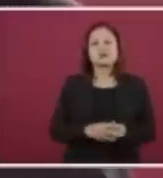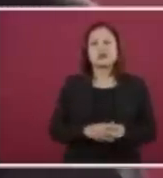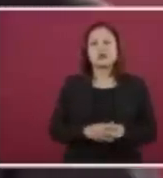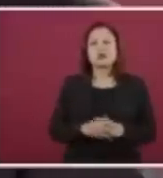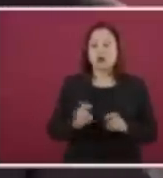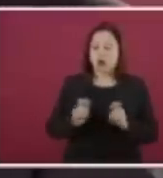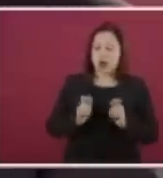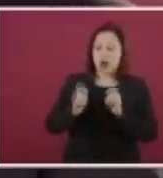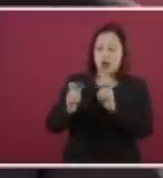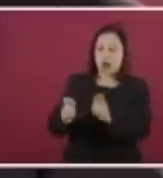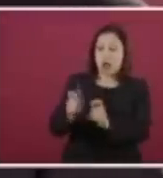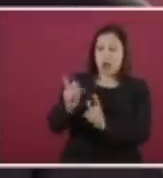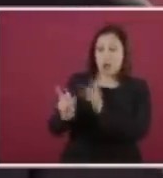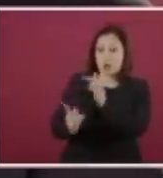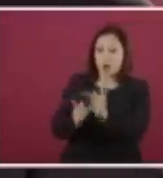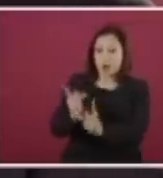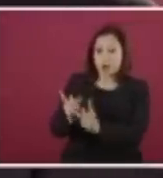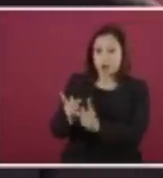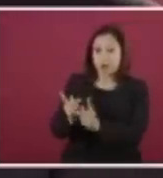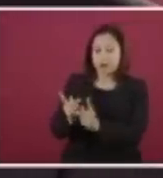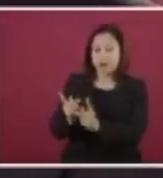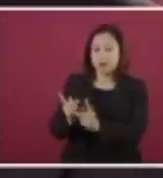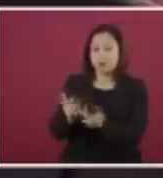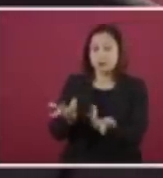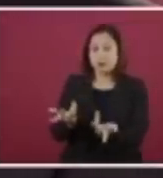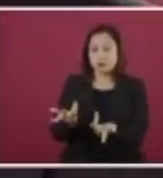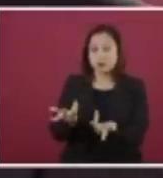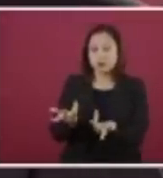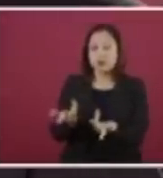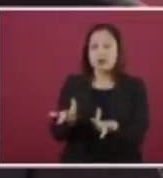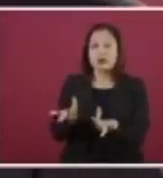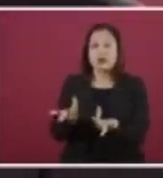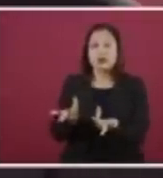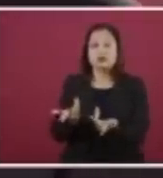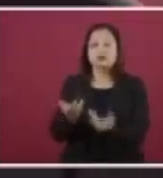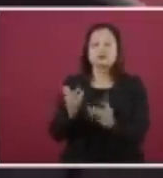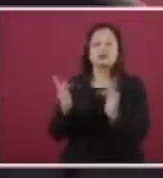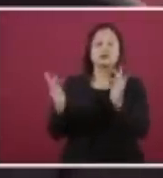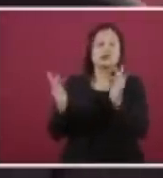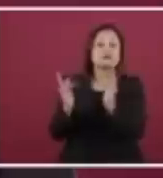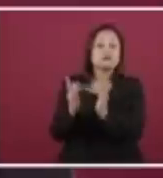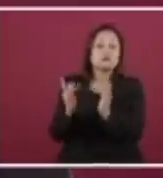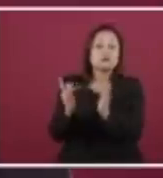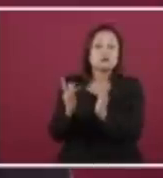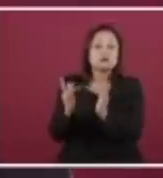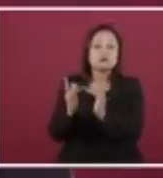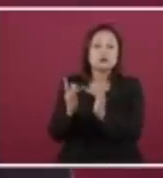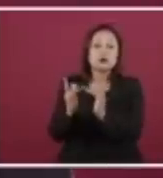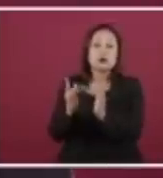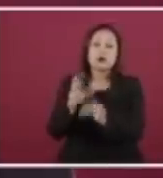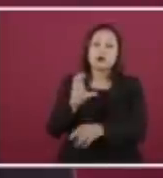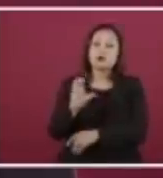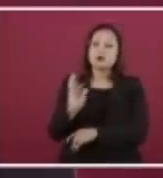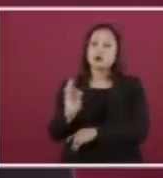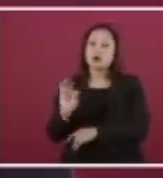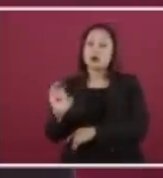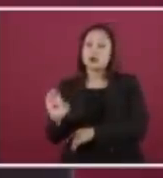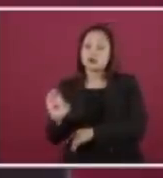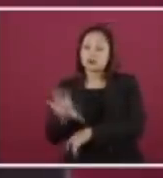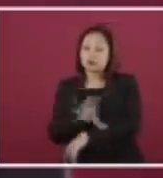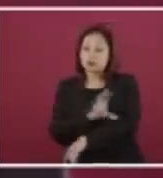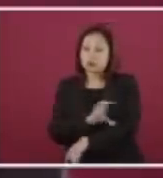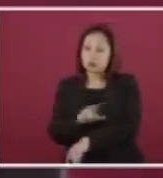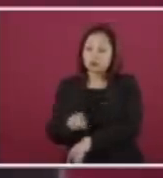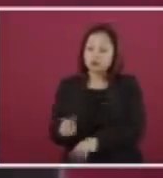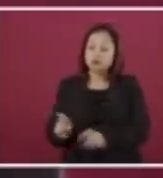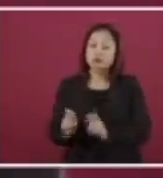concesión de la línea de la Comisión Federal de Electricidad, reciba